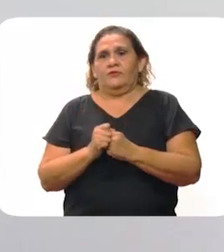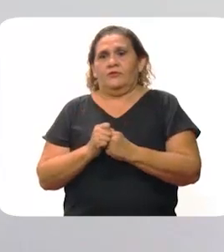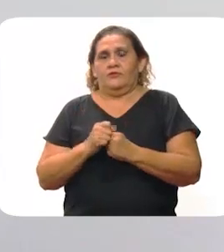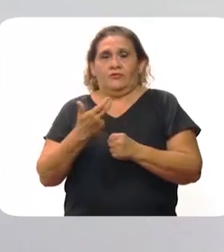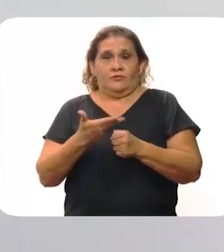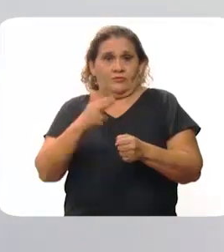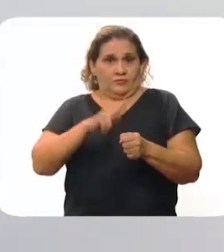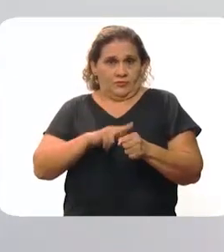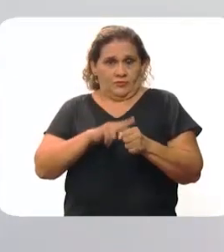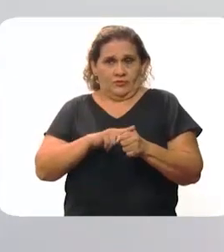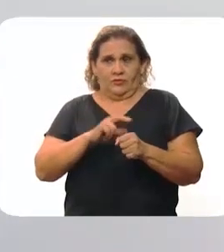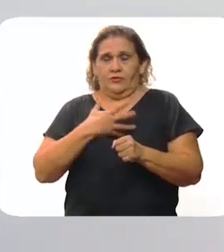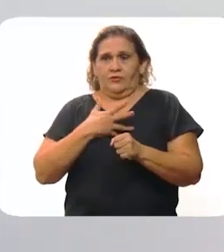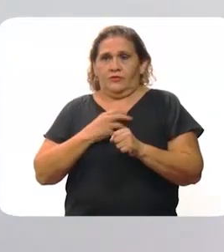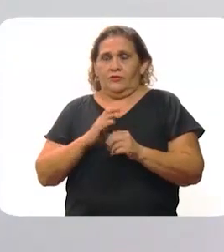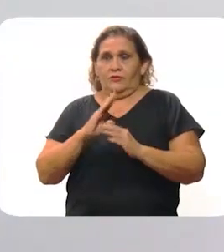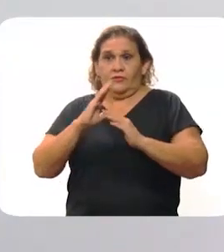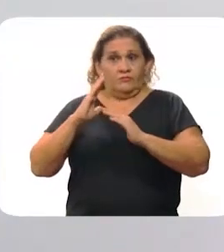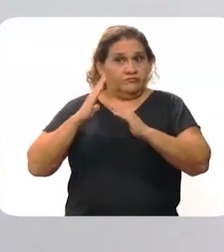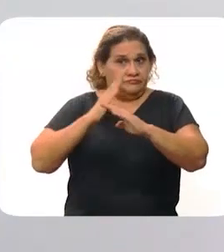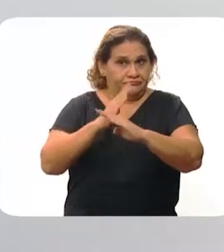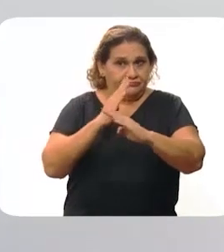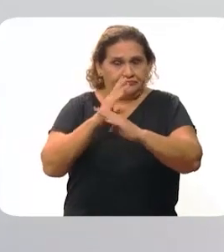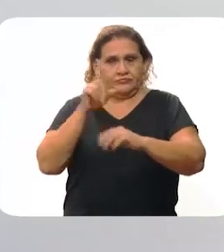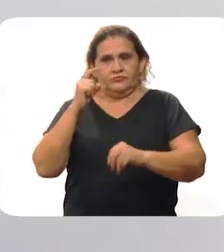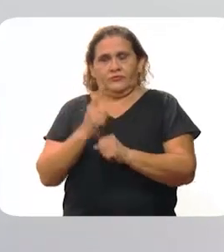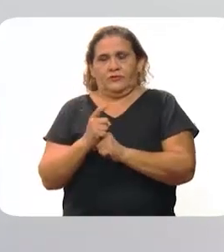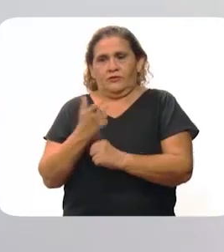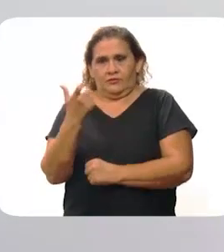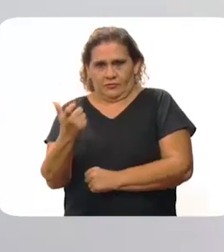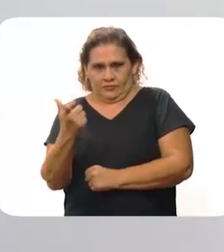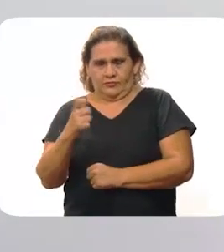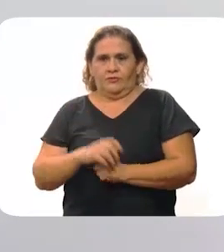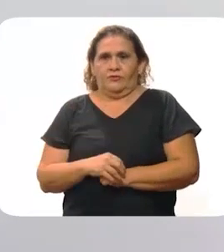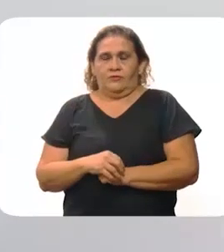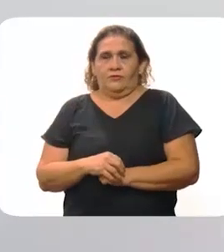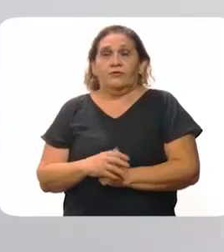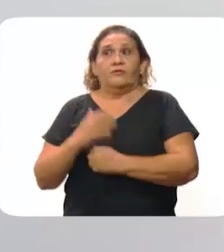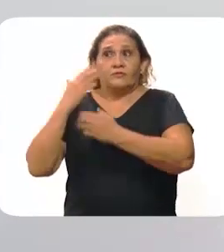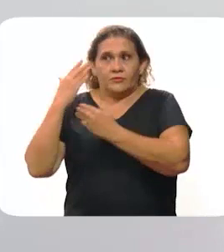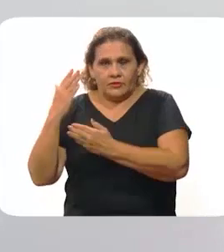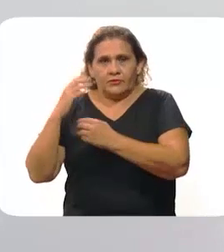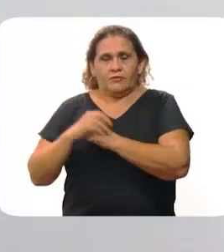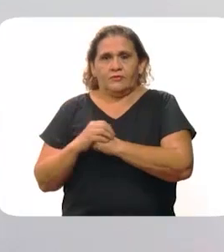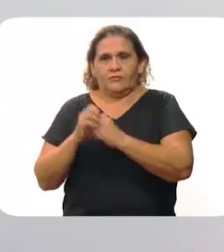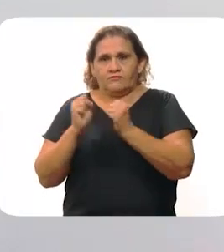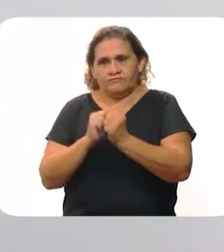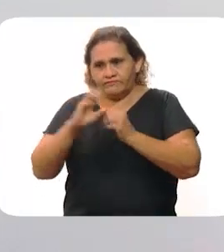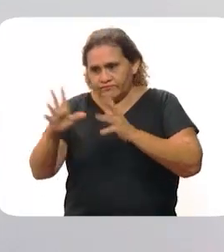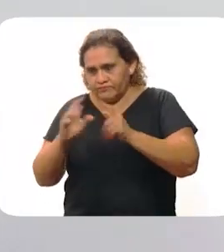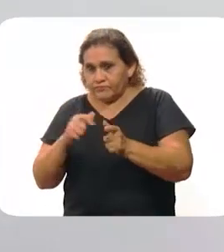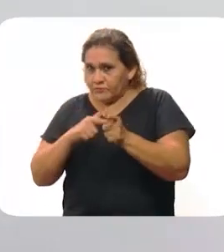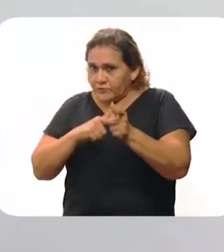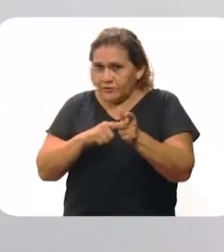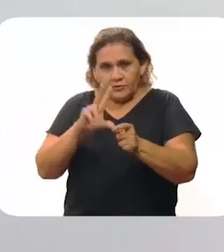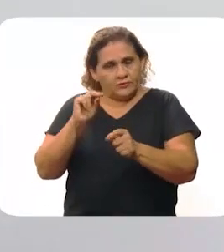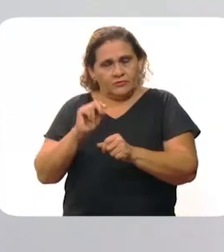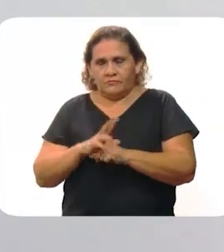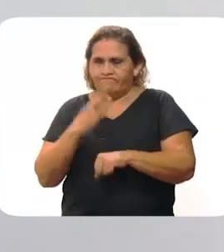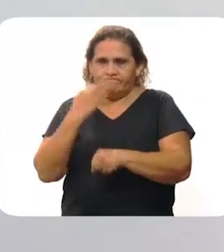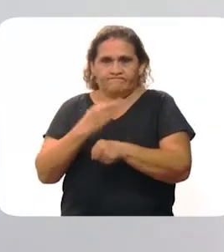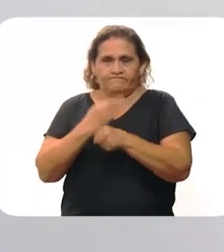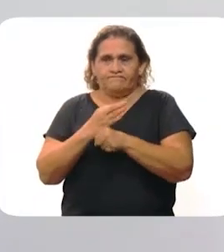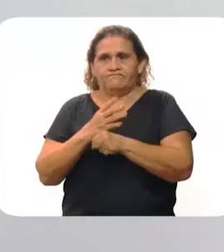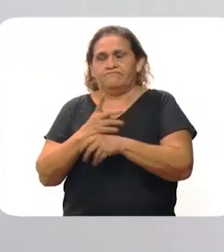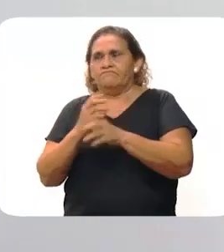capacidad hospitalaria e interrumpir el proceso de reactivación económica. Reiteramos, la pandemia sigue y no es momento de bajar la